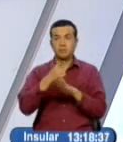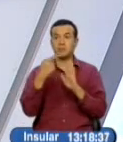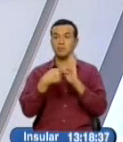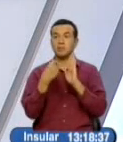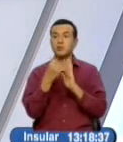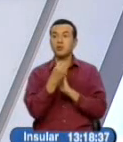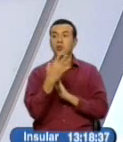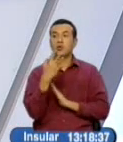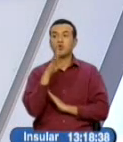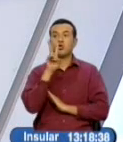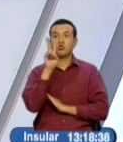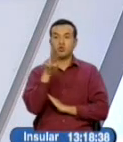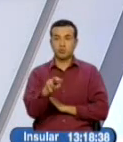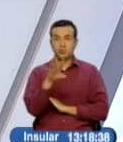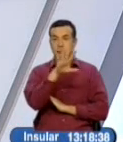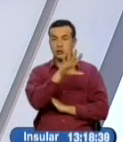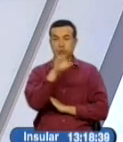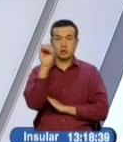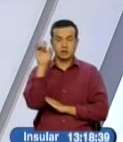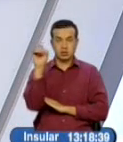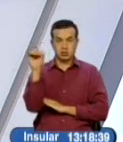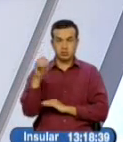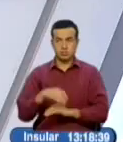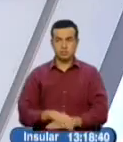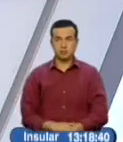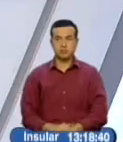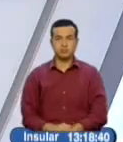a más de 2.500 partidas.